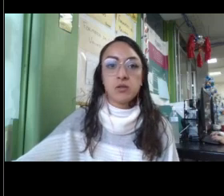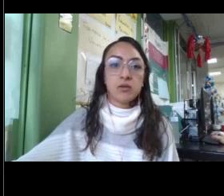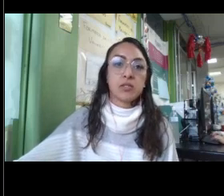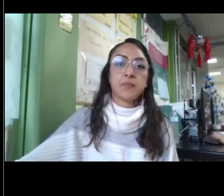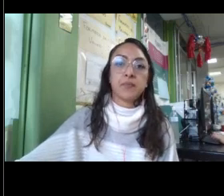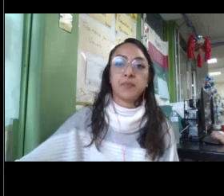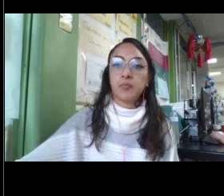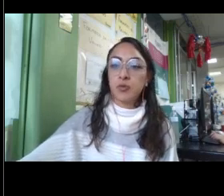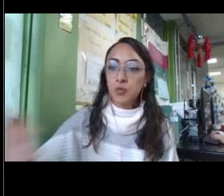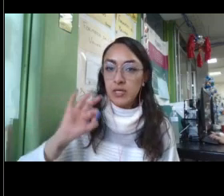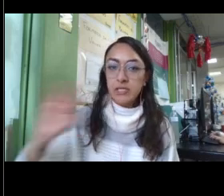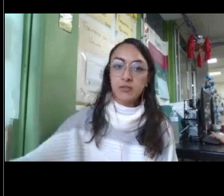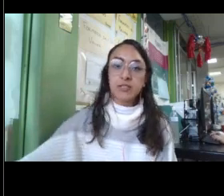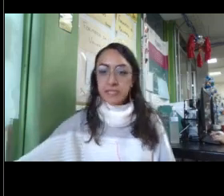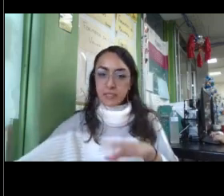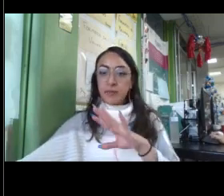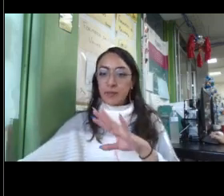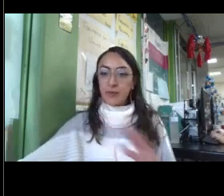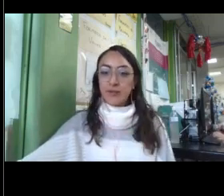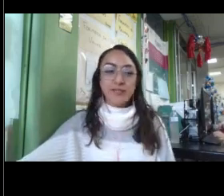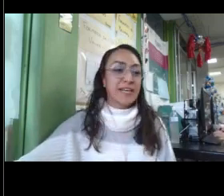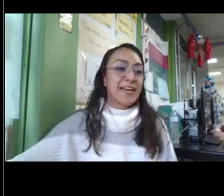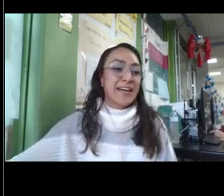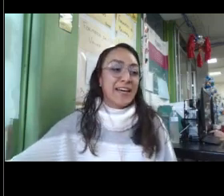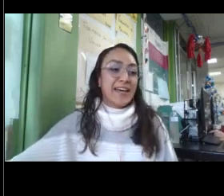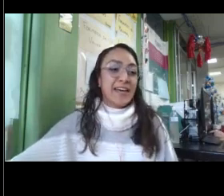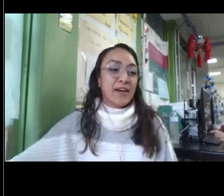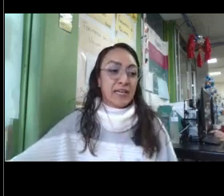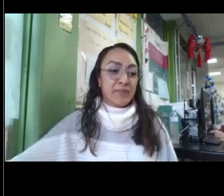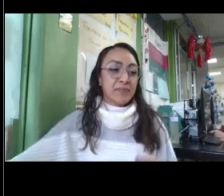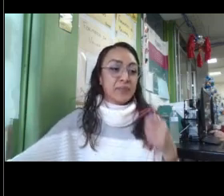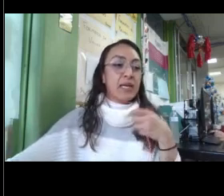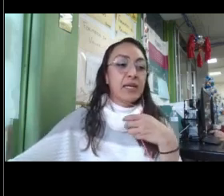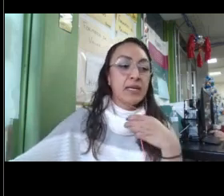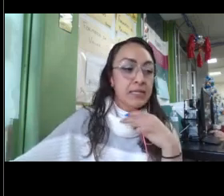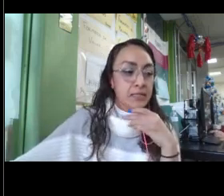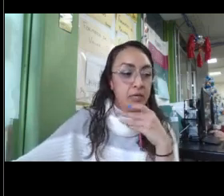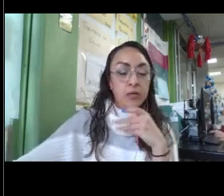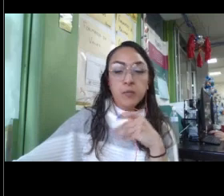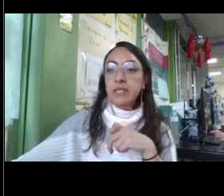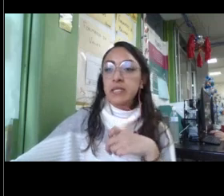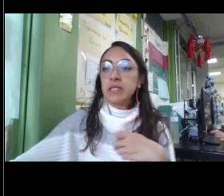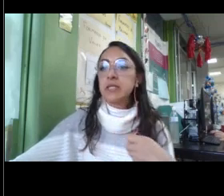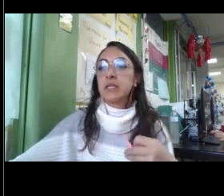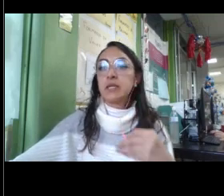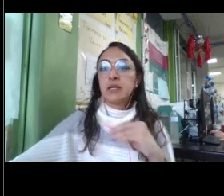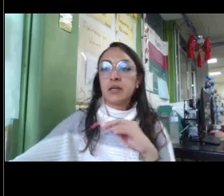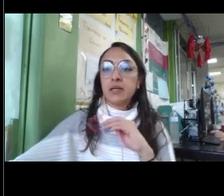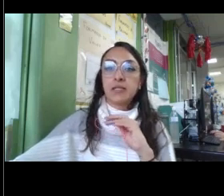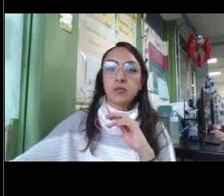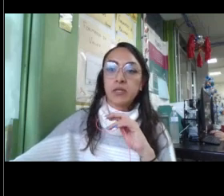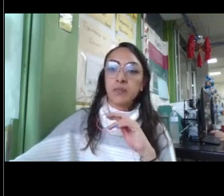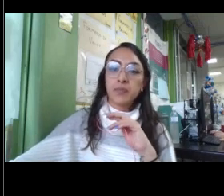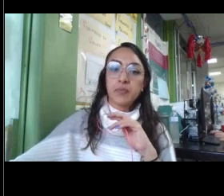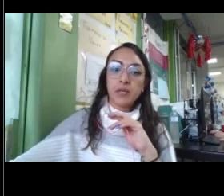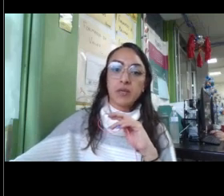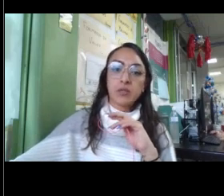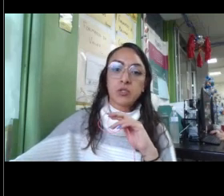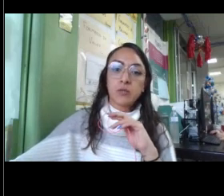¿Listos? Ahora sí, puntualitos, 5 minutos. Ok, les voy a compartir, acá estamos